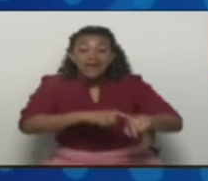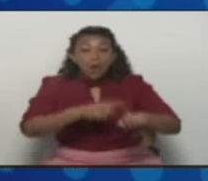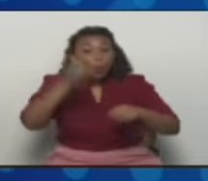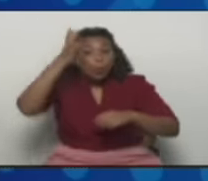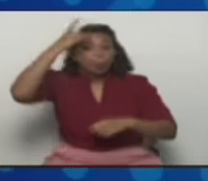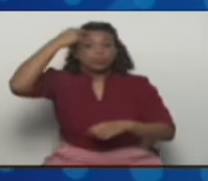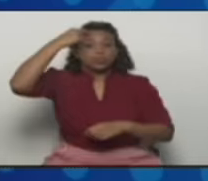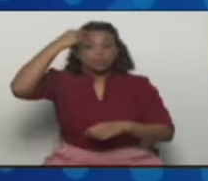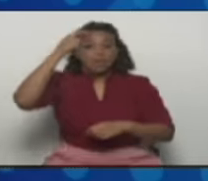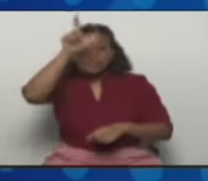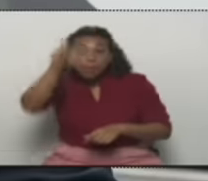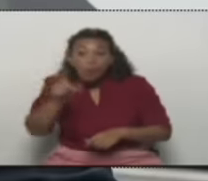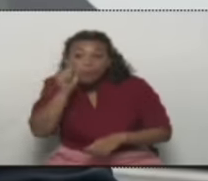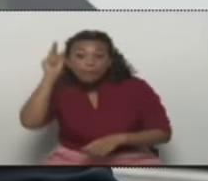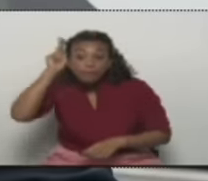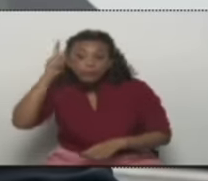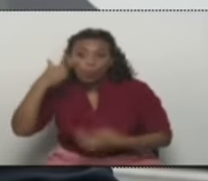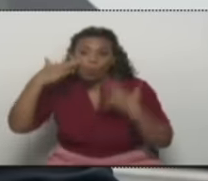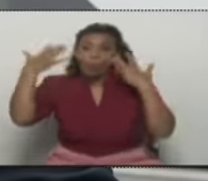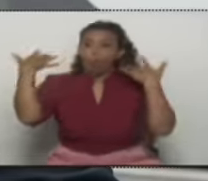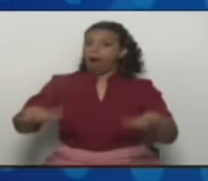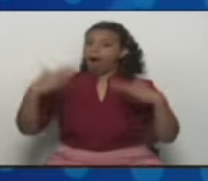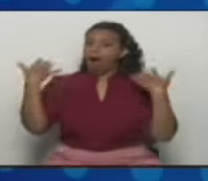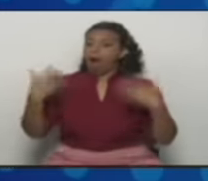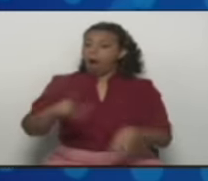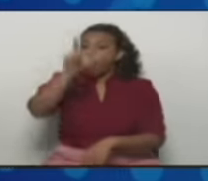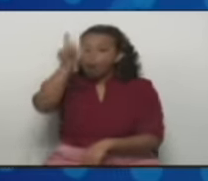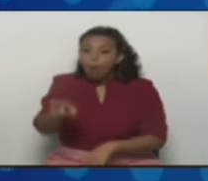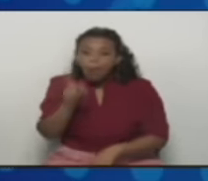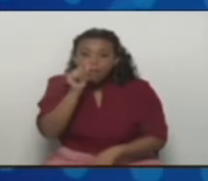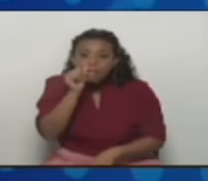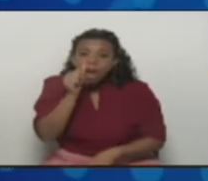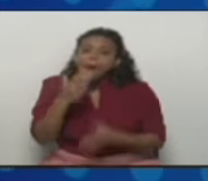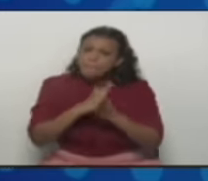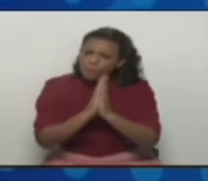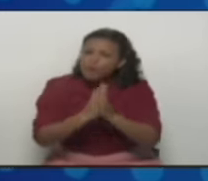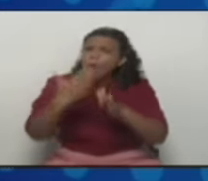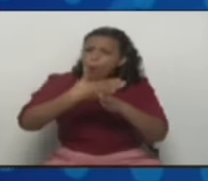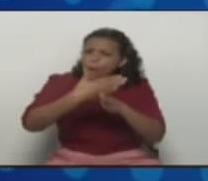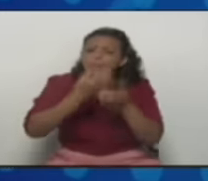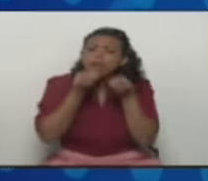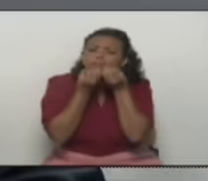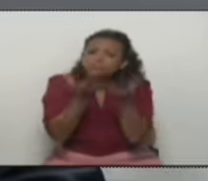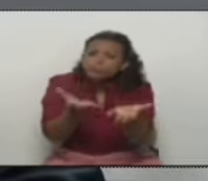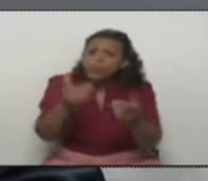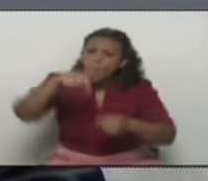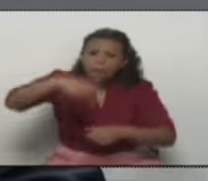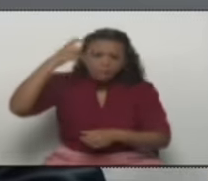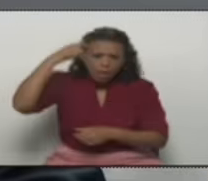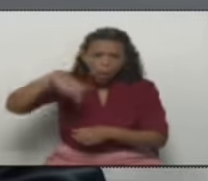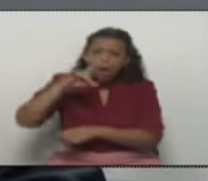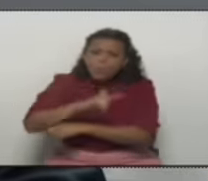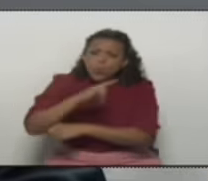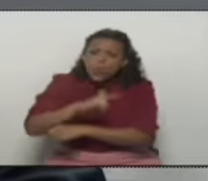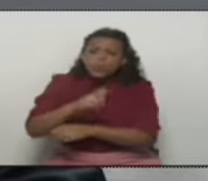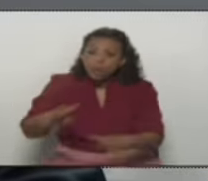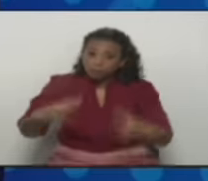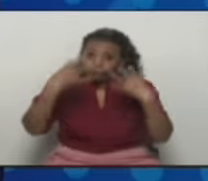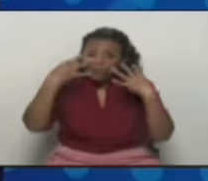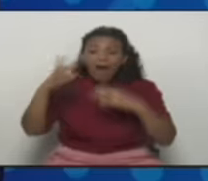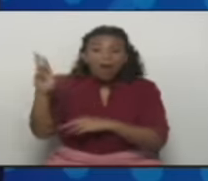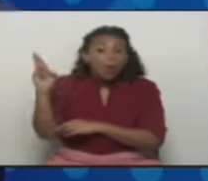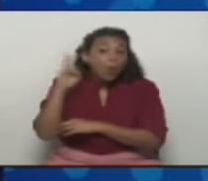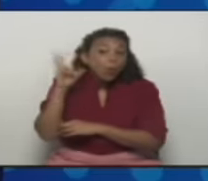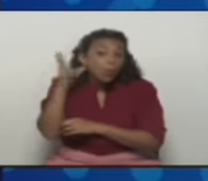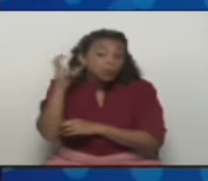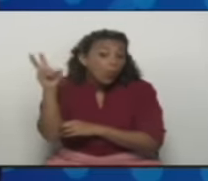conocimiento verdaderamente, yo le pediría al profesor Moncada que compartiera con quienes nos ven por radio,